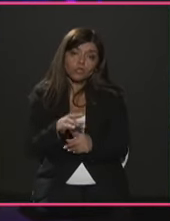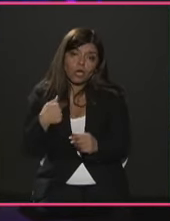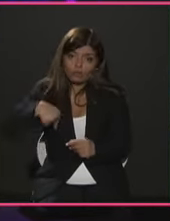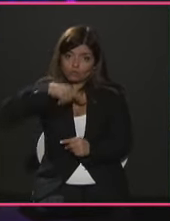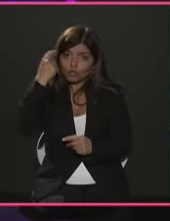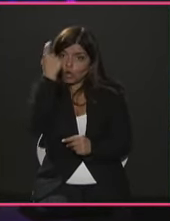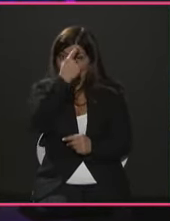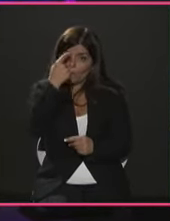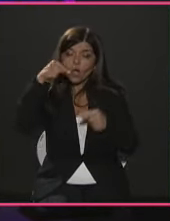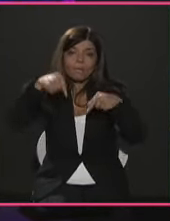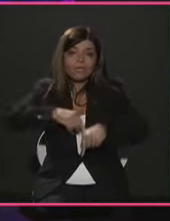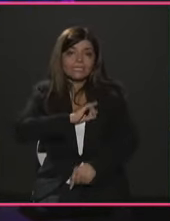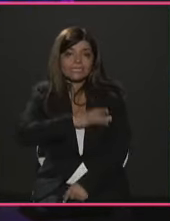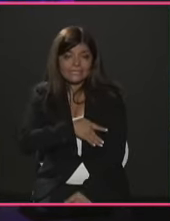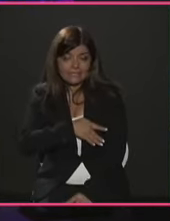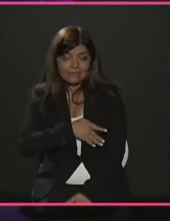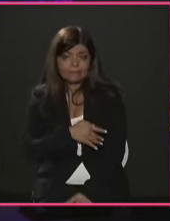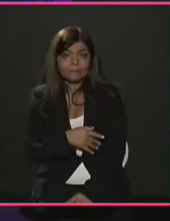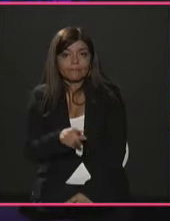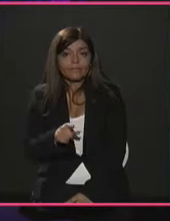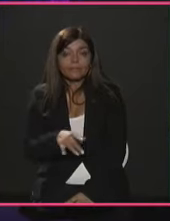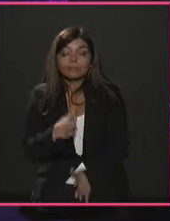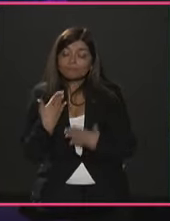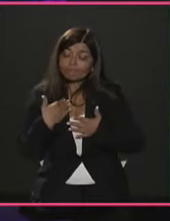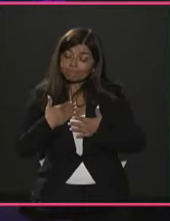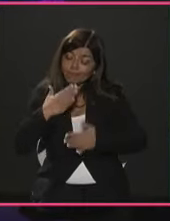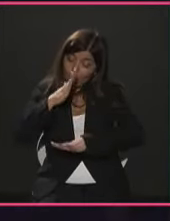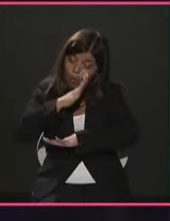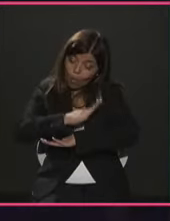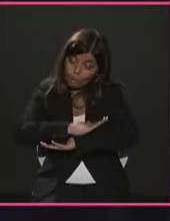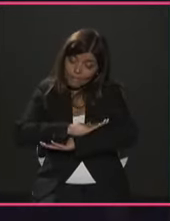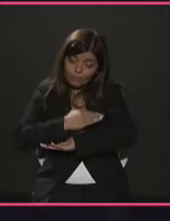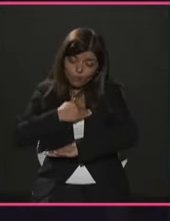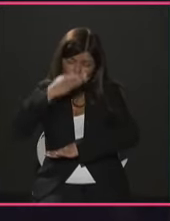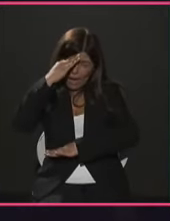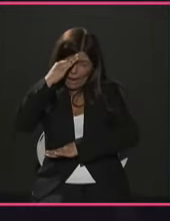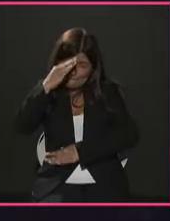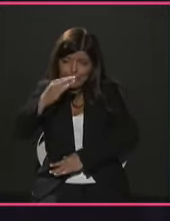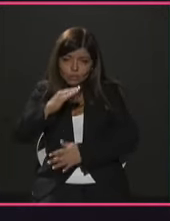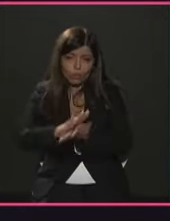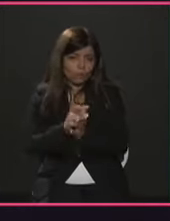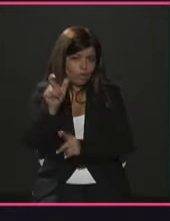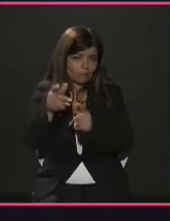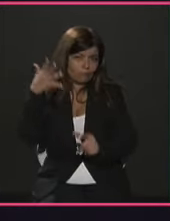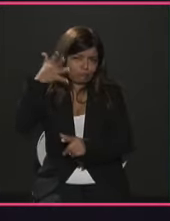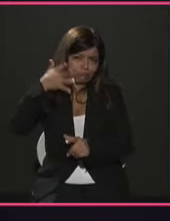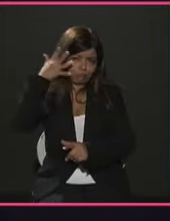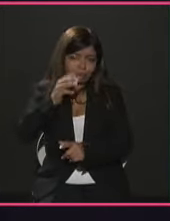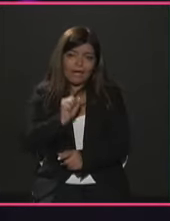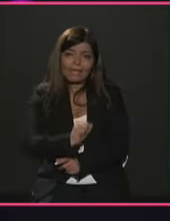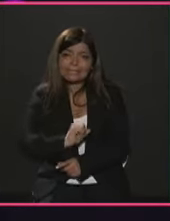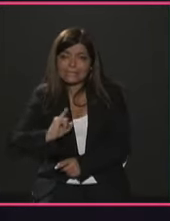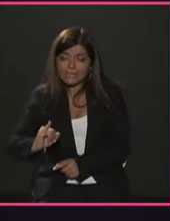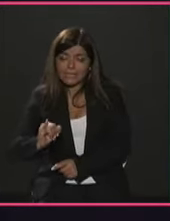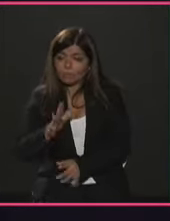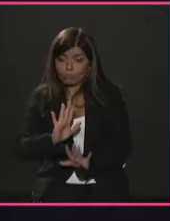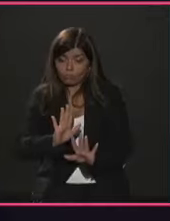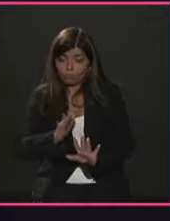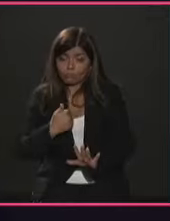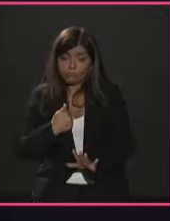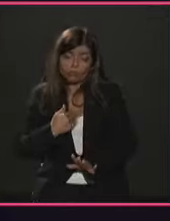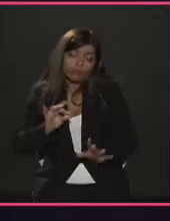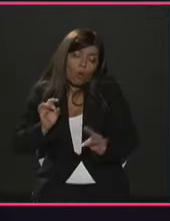preocupan aquí en Chile voy a ser muy humilde primero porque no soy un experto como todos los que han hablado acá la Inteligencia artificial y